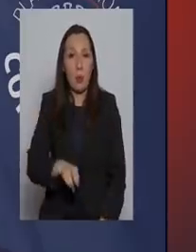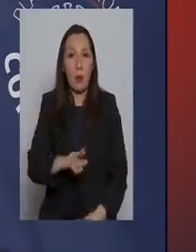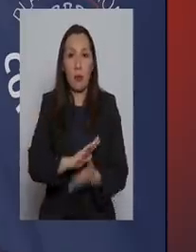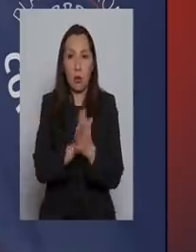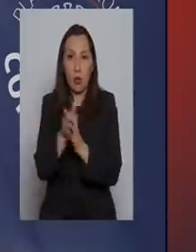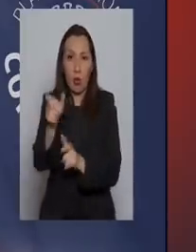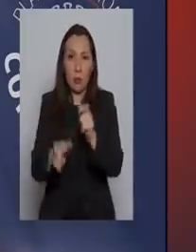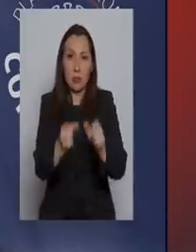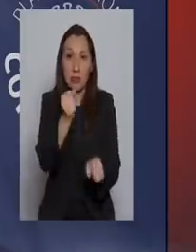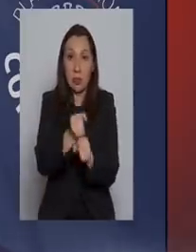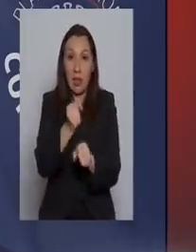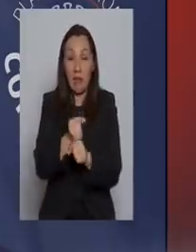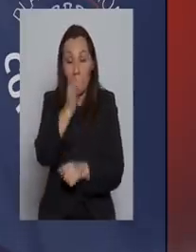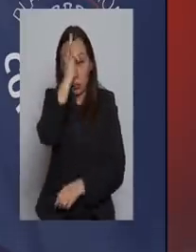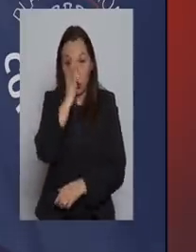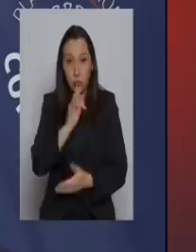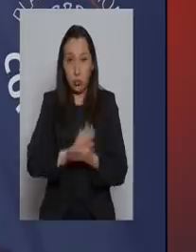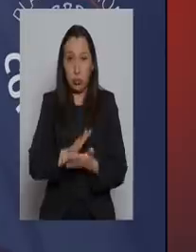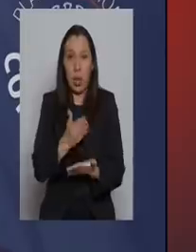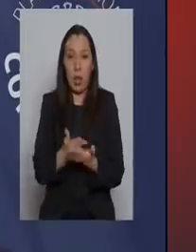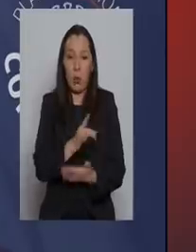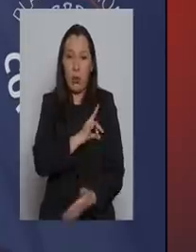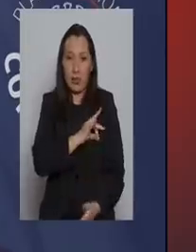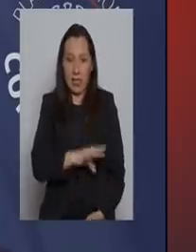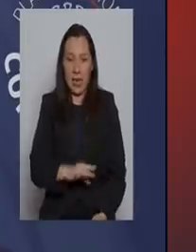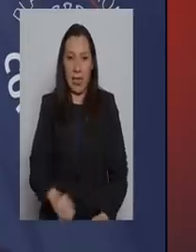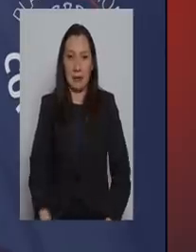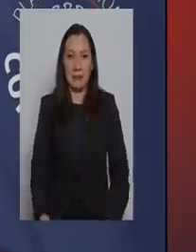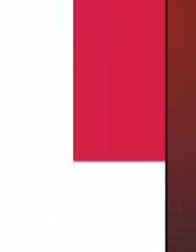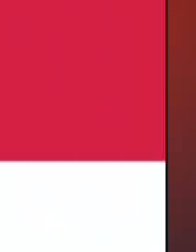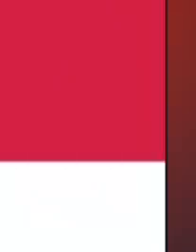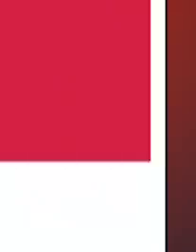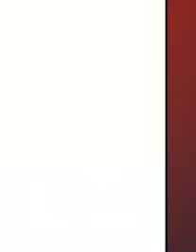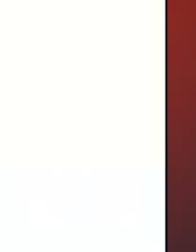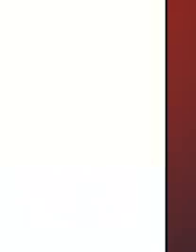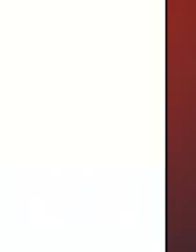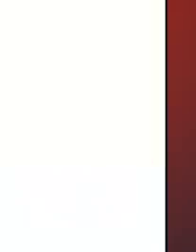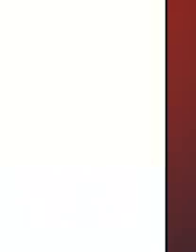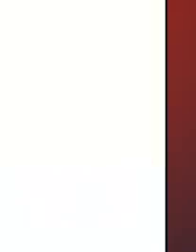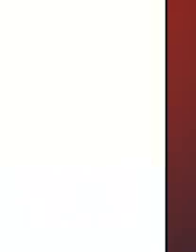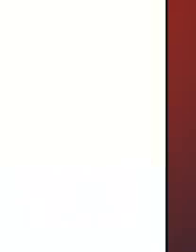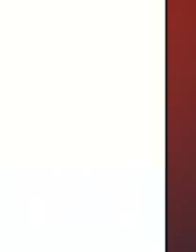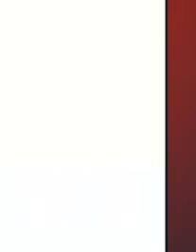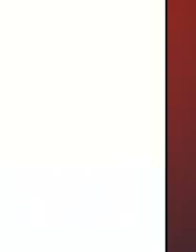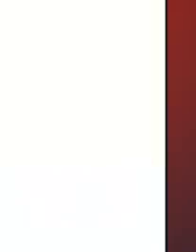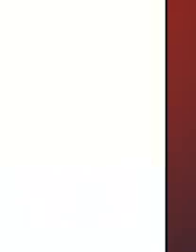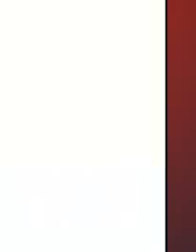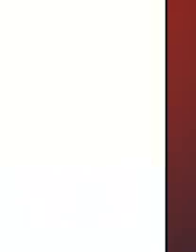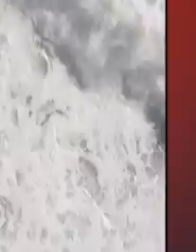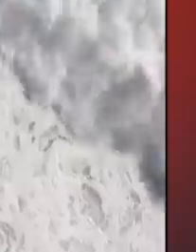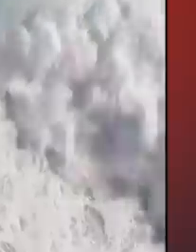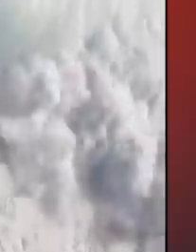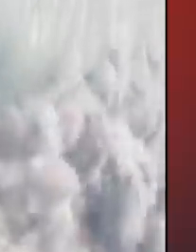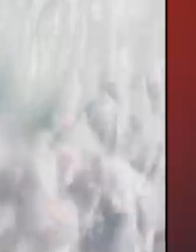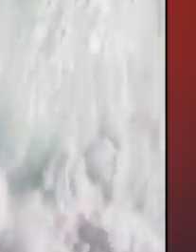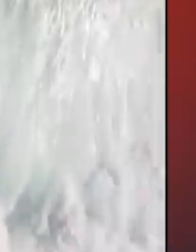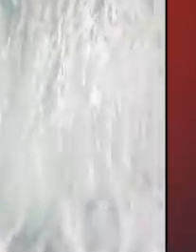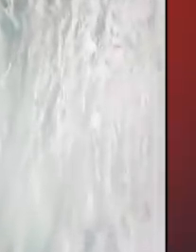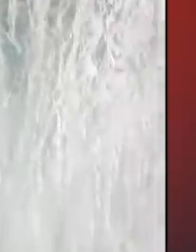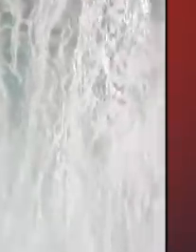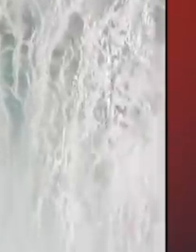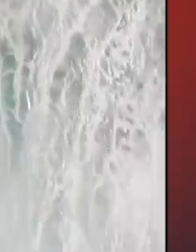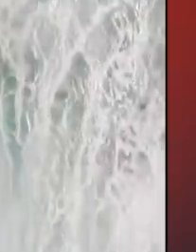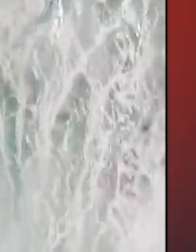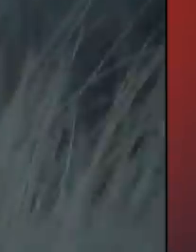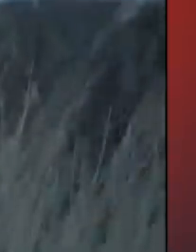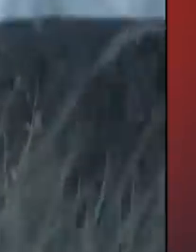a todos los trabajadores de la salud de Chile. Bien, ahí escuchábamos entonces un nuevo reporte del